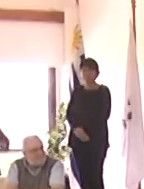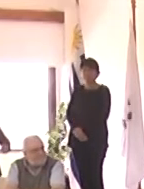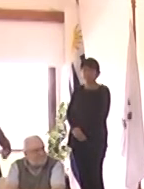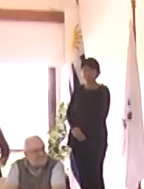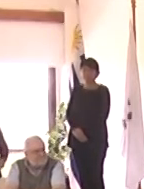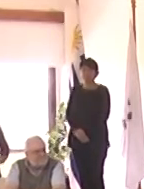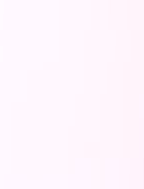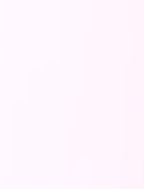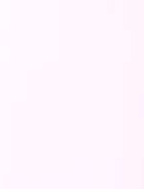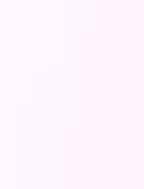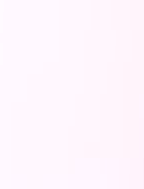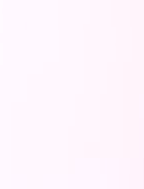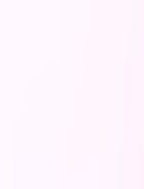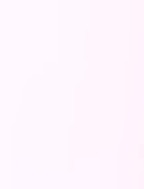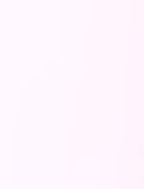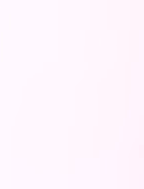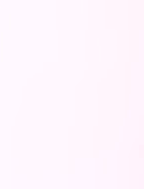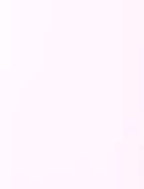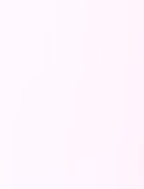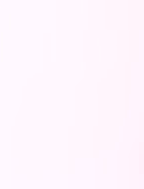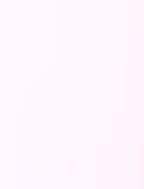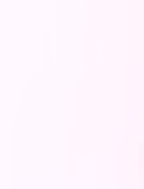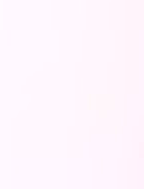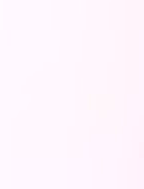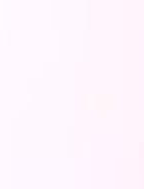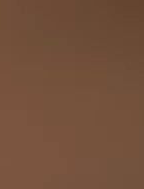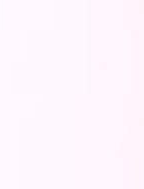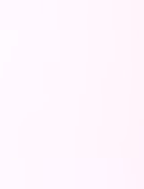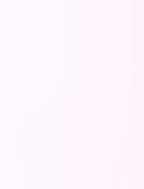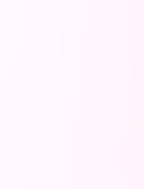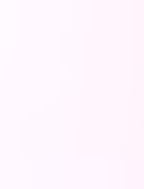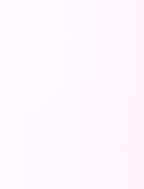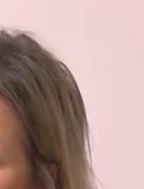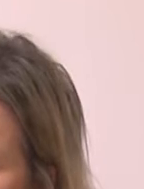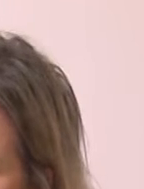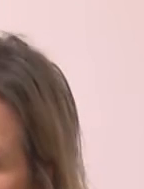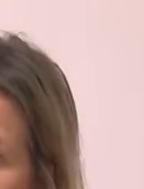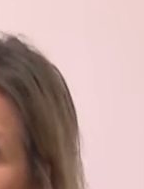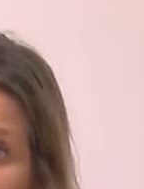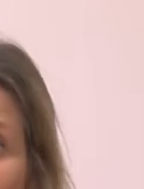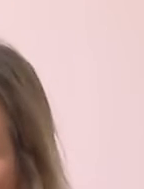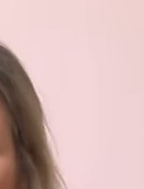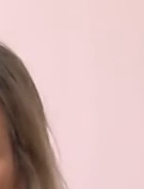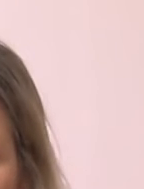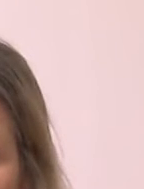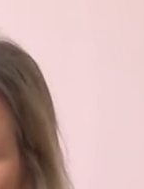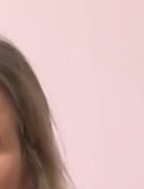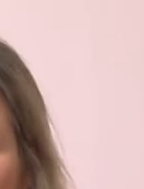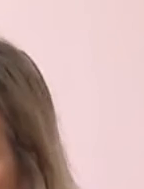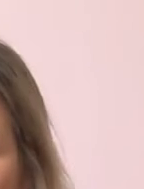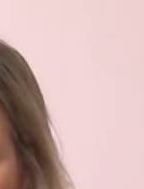y creo que esto es un puntapié inicial, hay varias ideas, incluso ya me tiraron un mandado